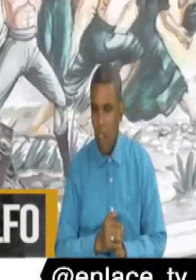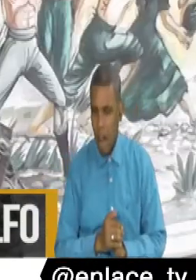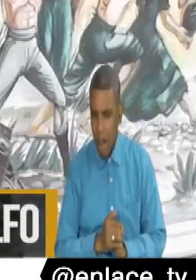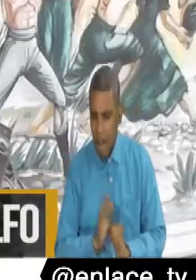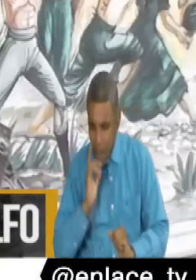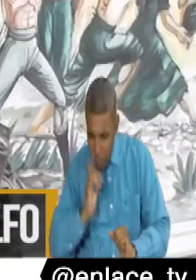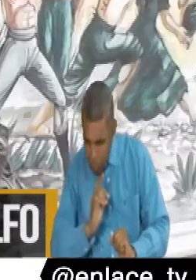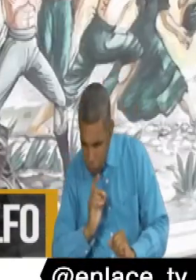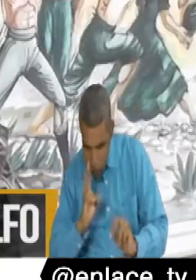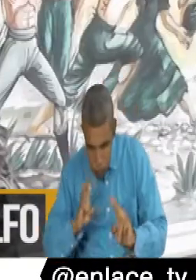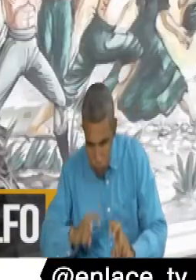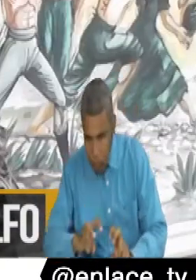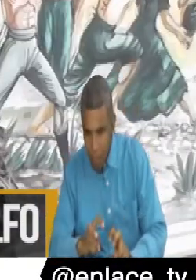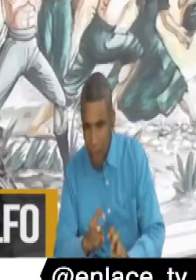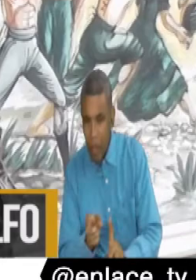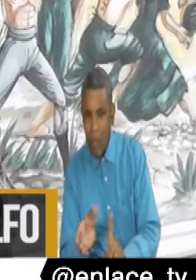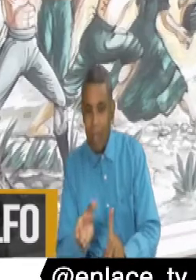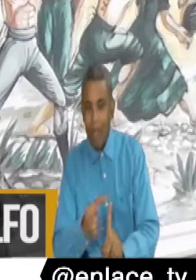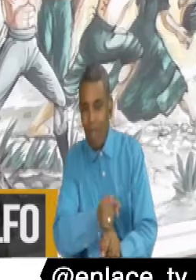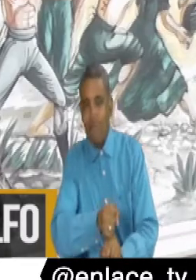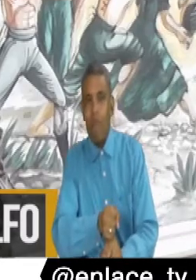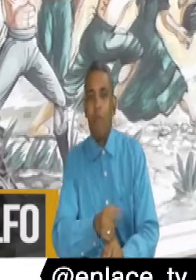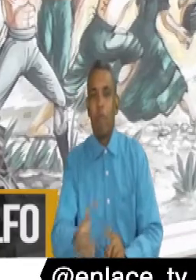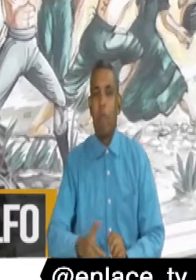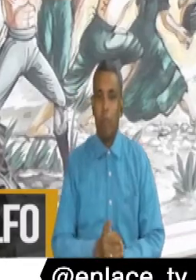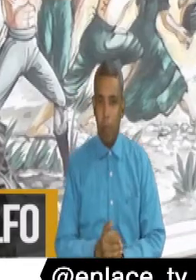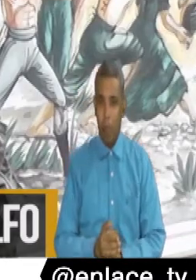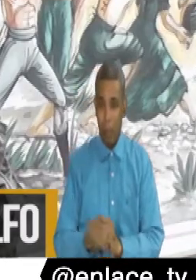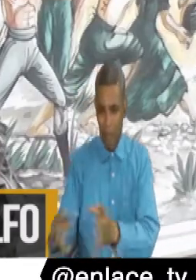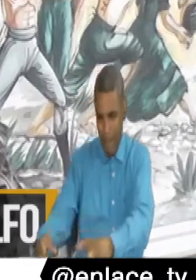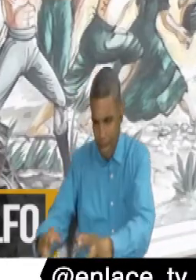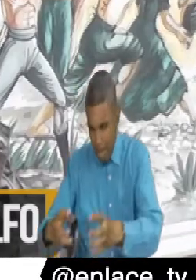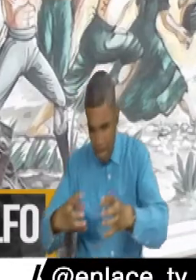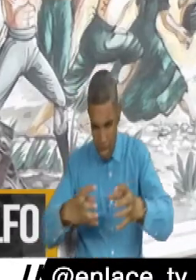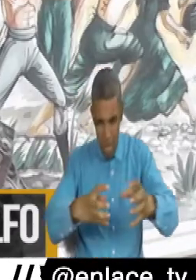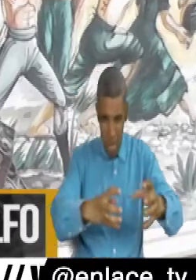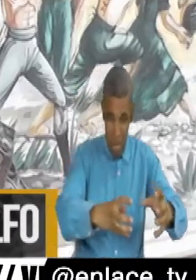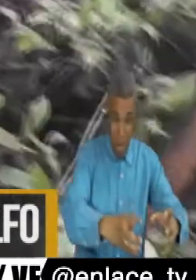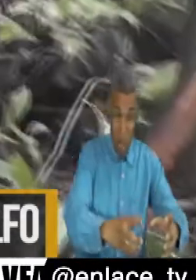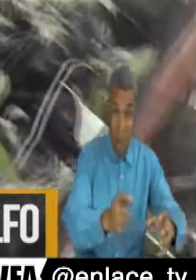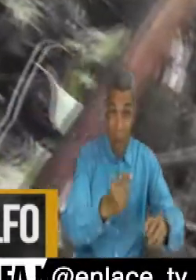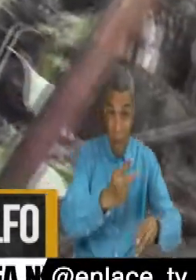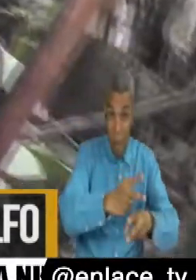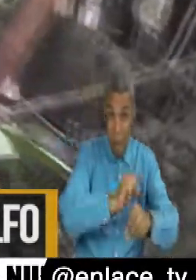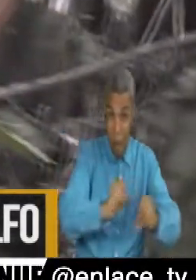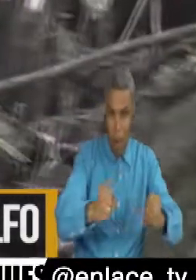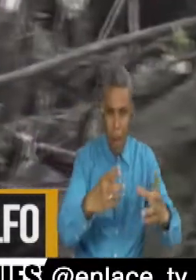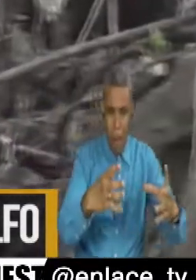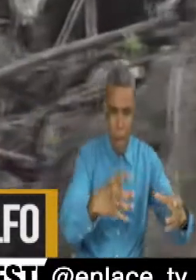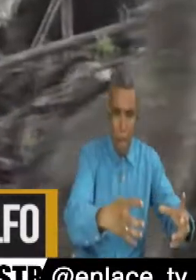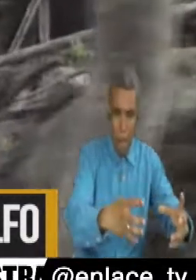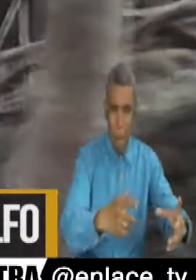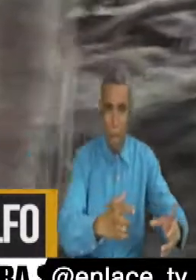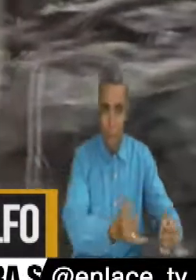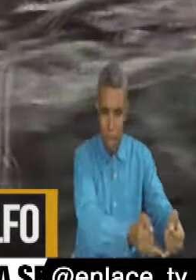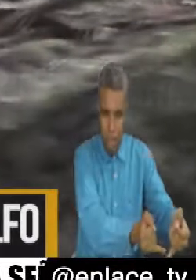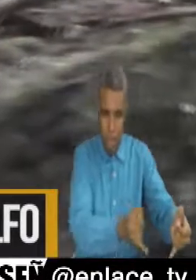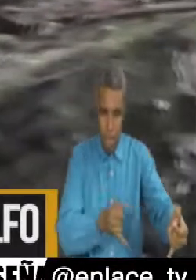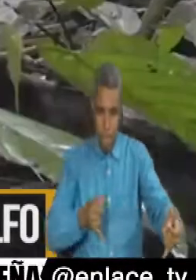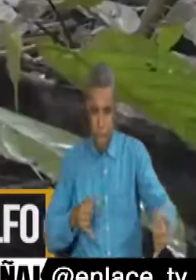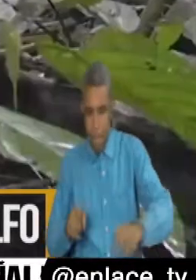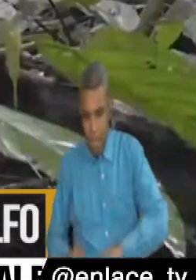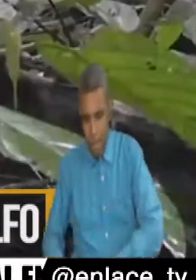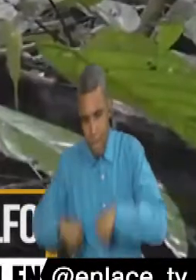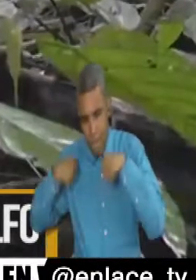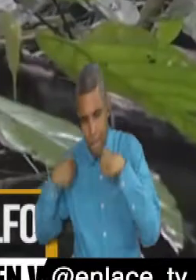perteneciente al frente Luis Fernando Gutiérrez del grupo armado organizado Clan del Golfo. El depósito ilegal con explosivos se halló